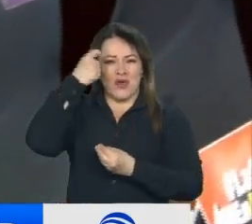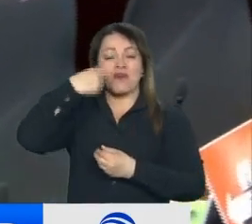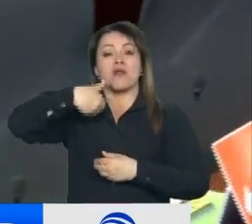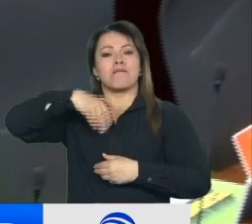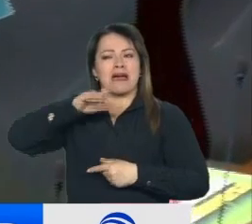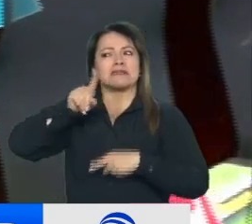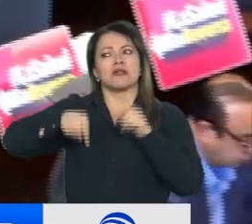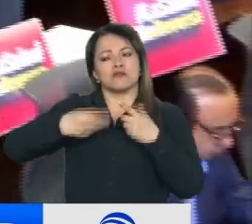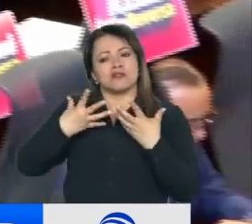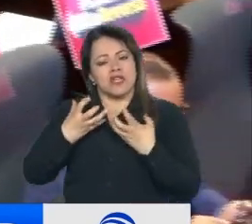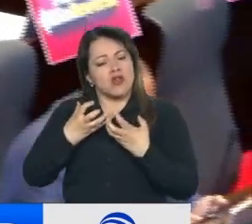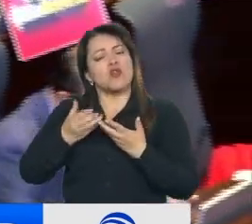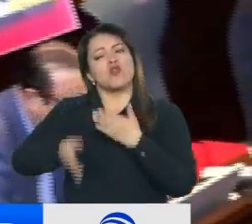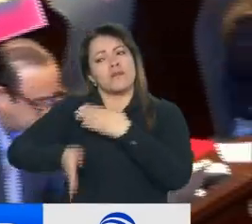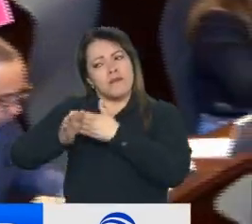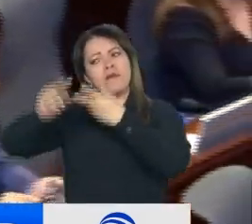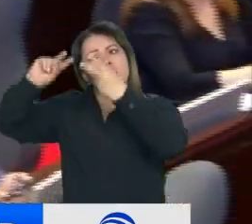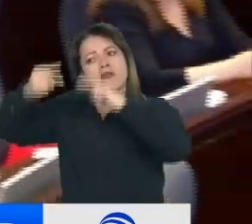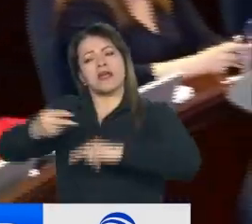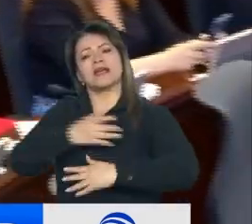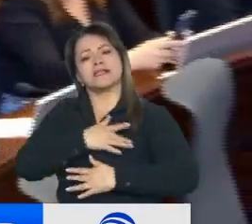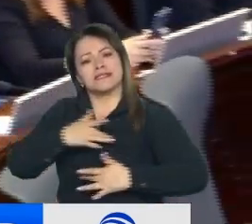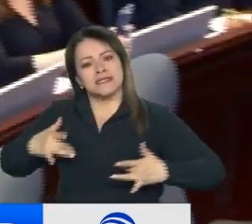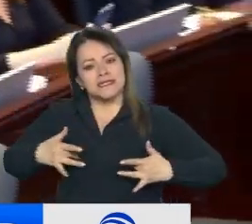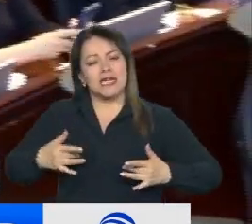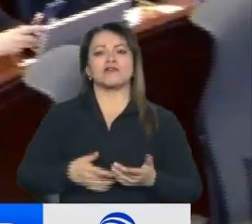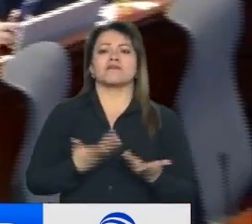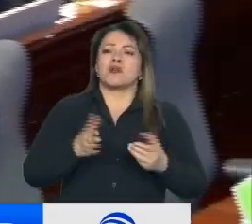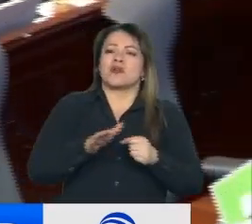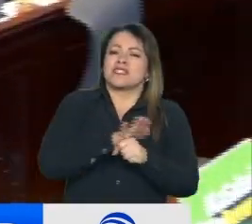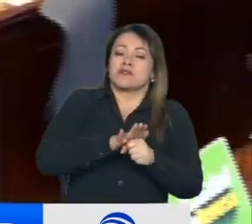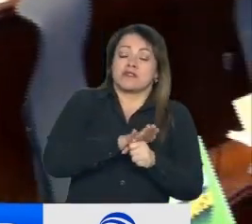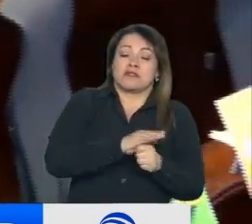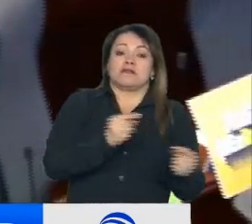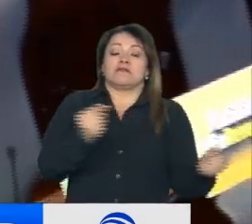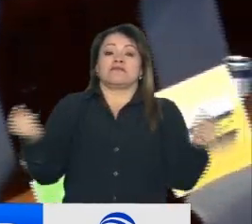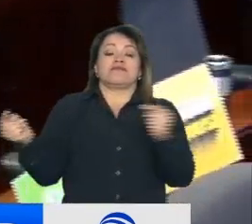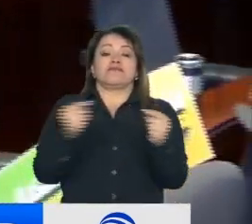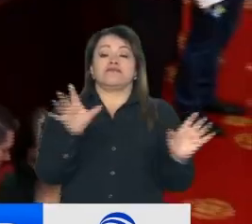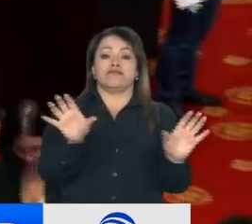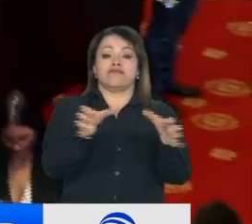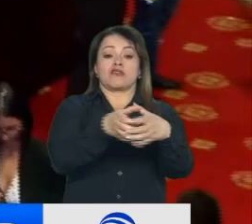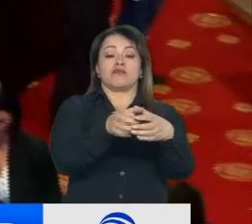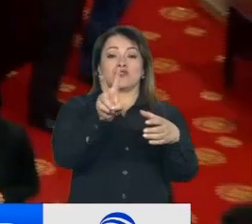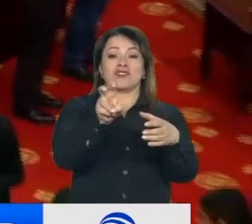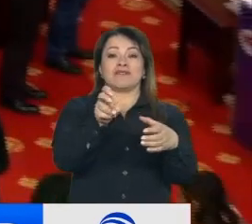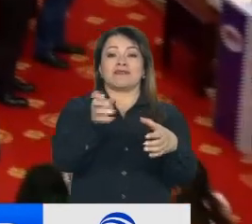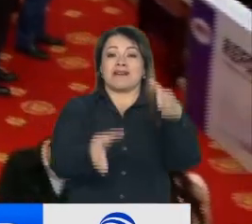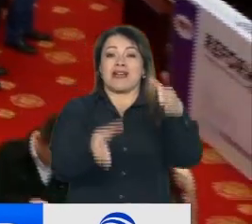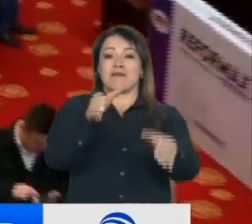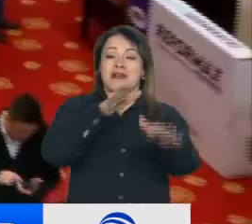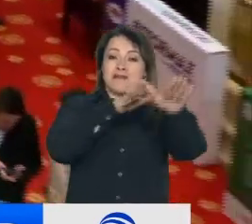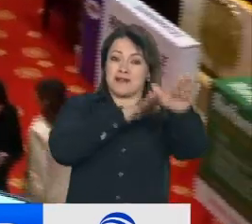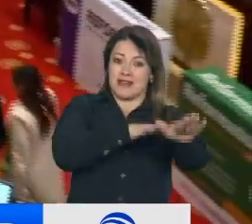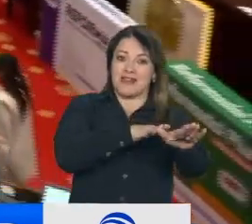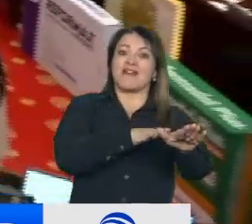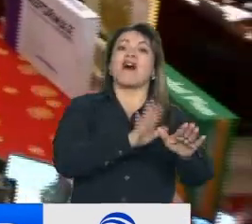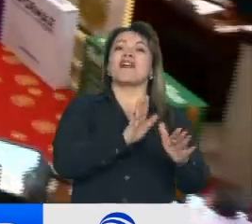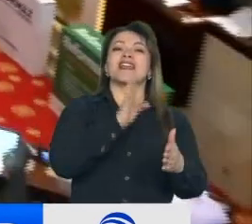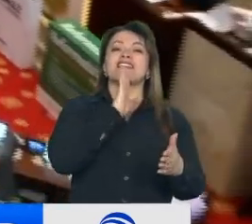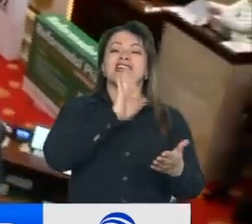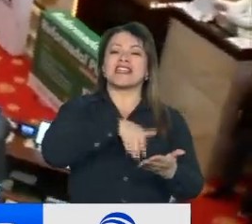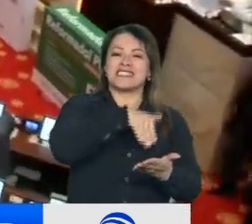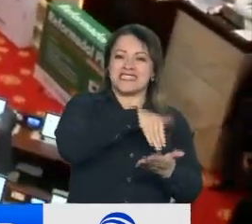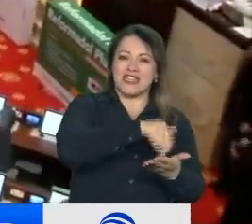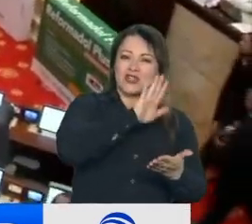Alfonso, quienes hacen las exposiciones. Se cambia la situación, porque en la comisión séptima de la Cámara era Andrés Forero, el del Centro Democrático,